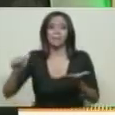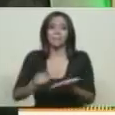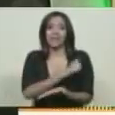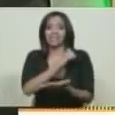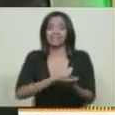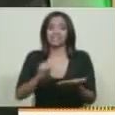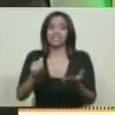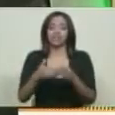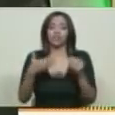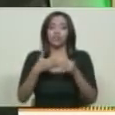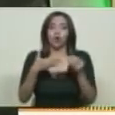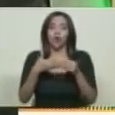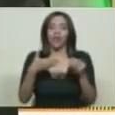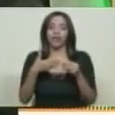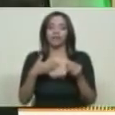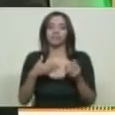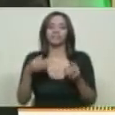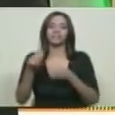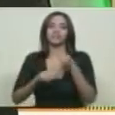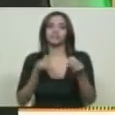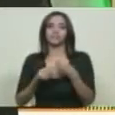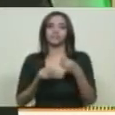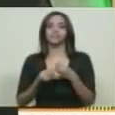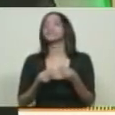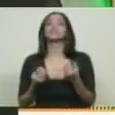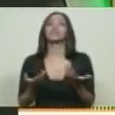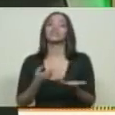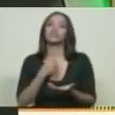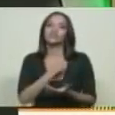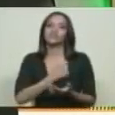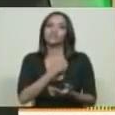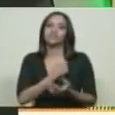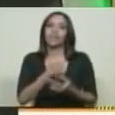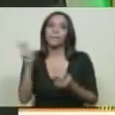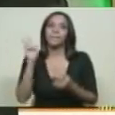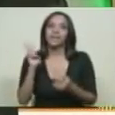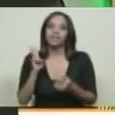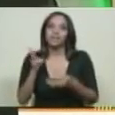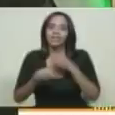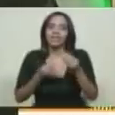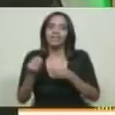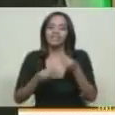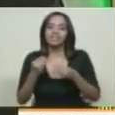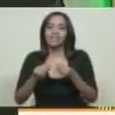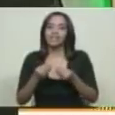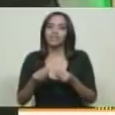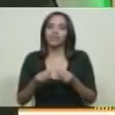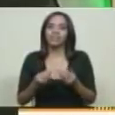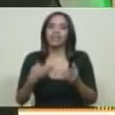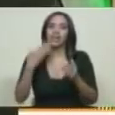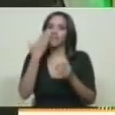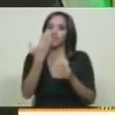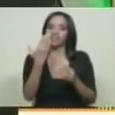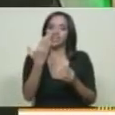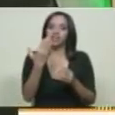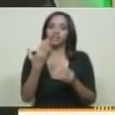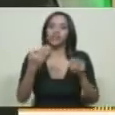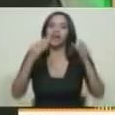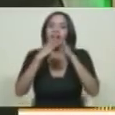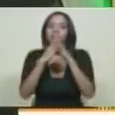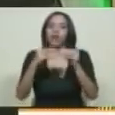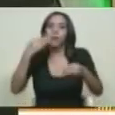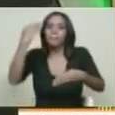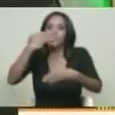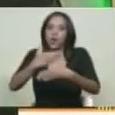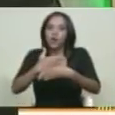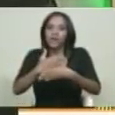a una decadencia y... ¿Sabes lo lamentable? Que mira, Venezuela está haciendo algo heroico porque está enfrentando a todo el bloqueo y a